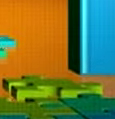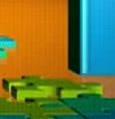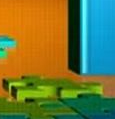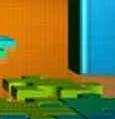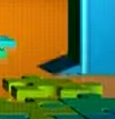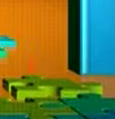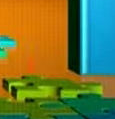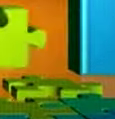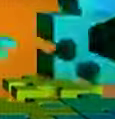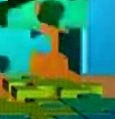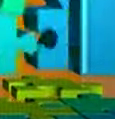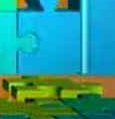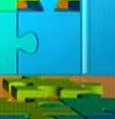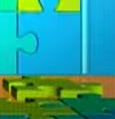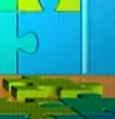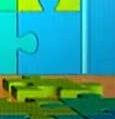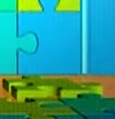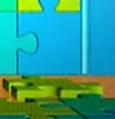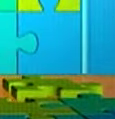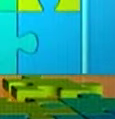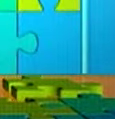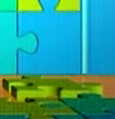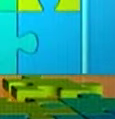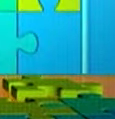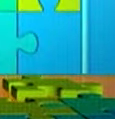We'll be right back.